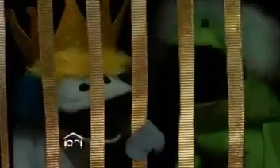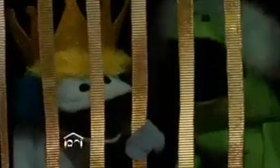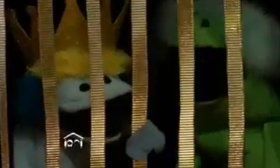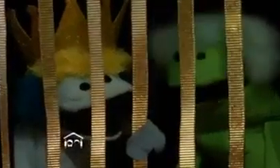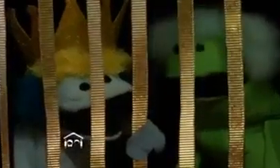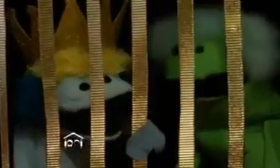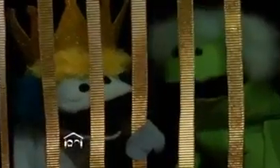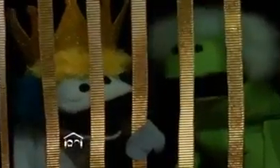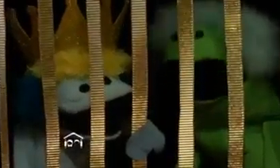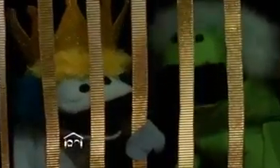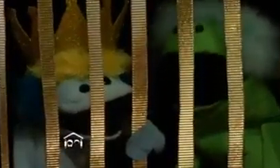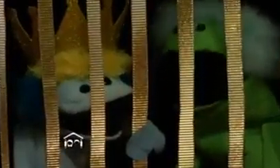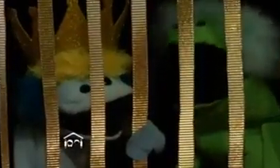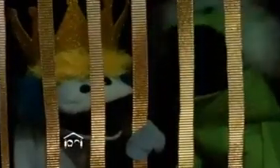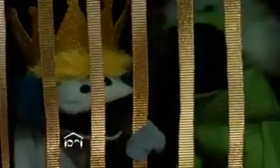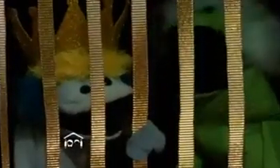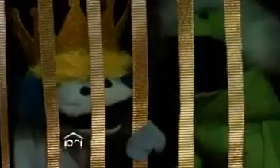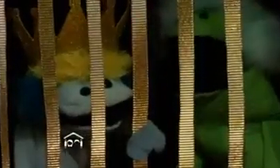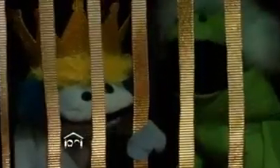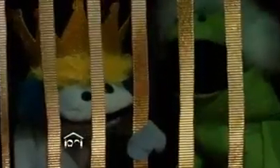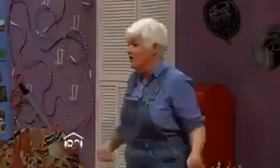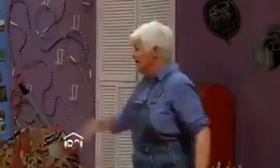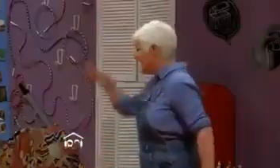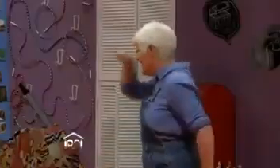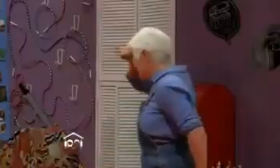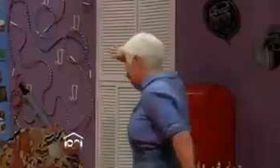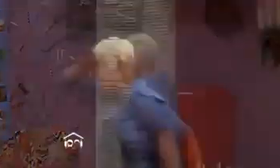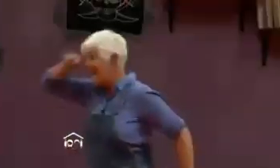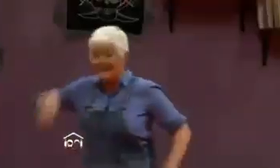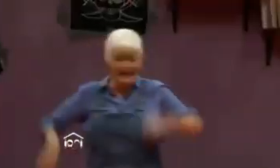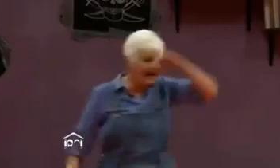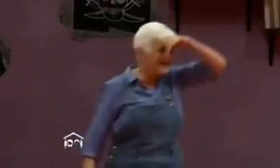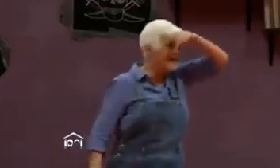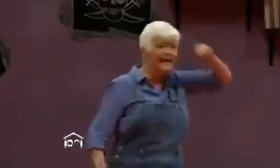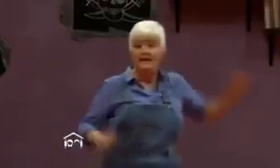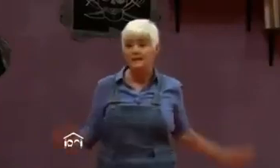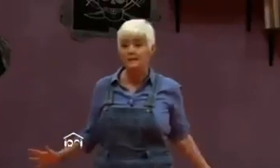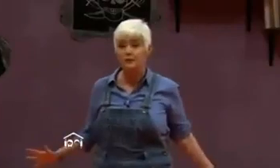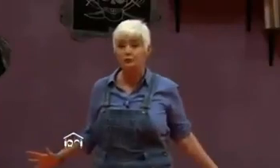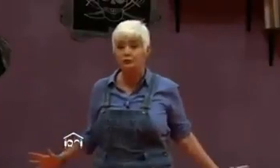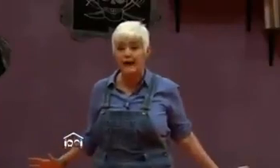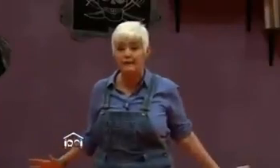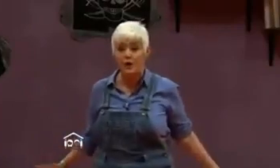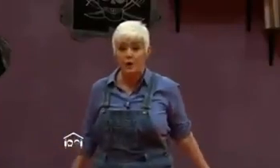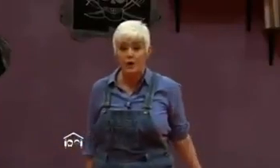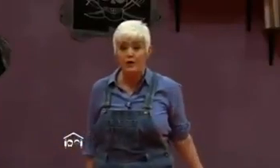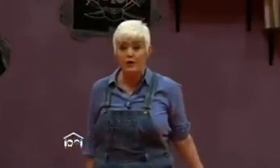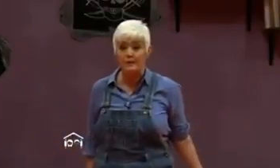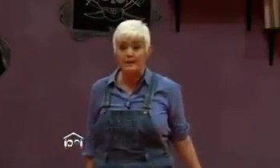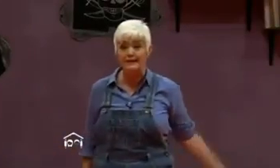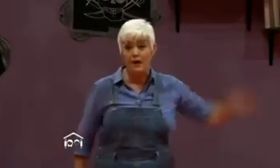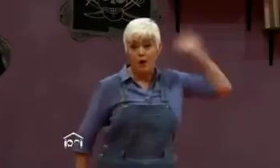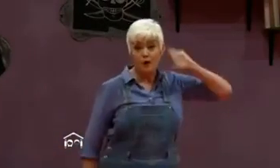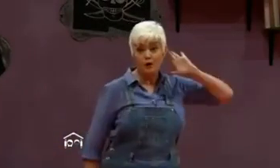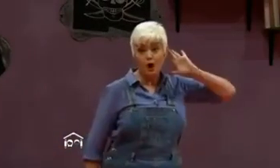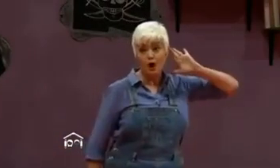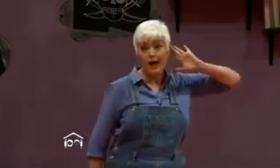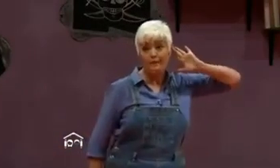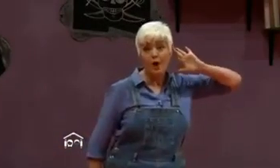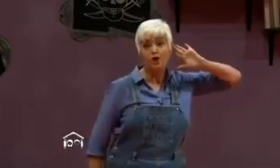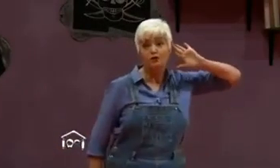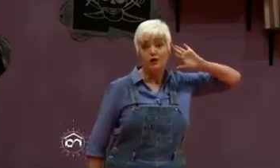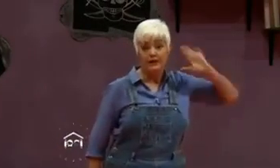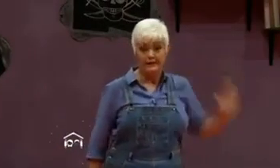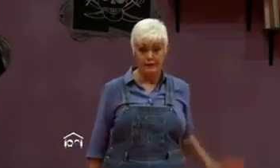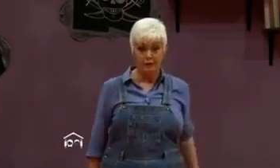¡Auxilio! ¡Auxilio! ¿Qué haré? ¿Qué haré? se preguntaba cuando de repente oyó